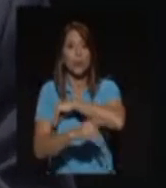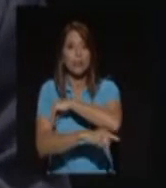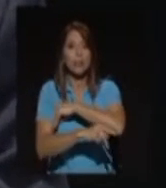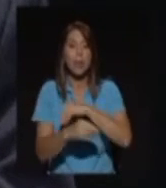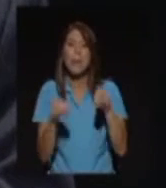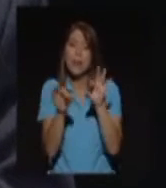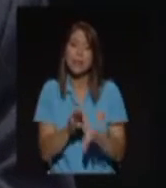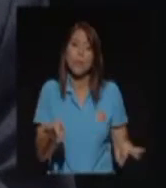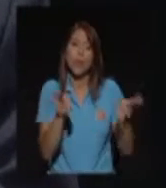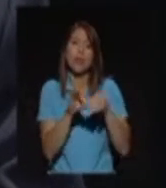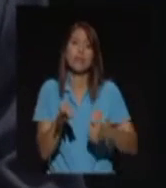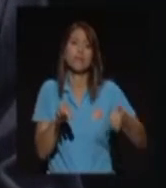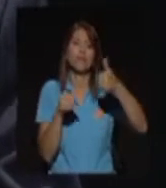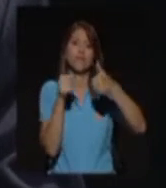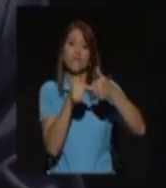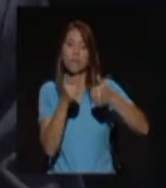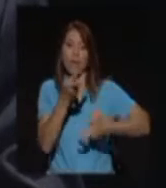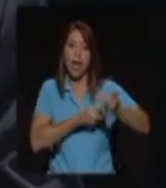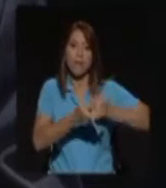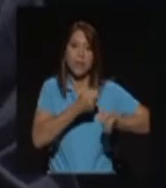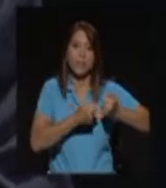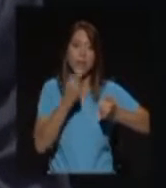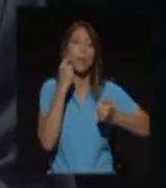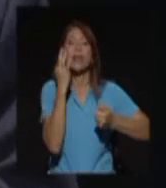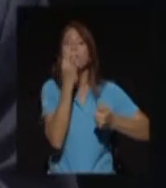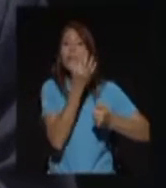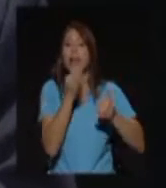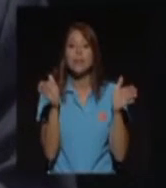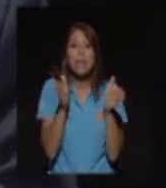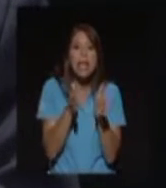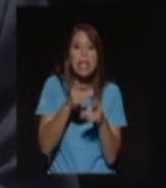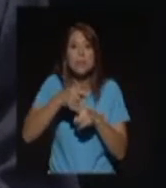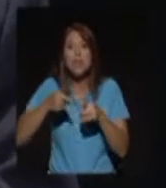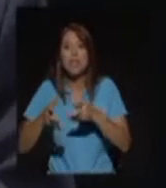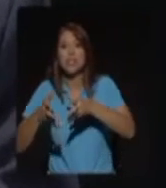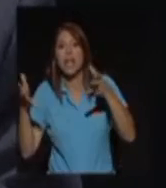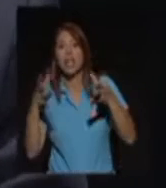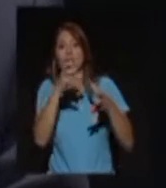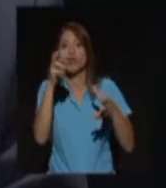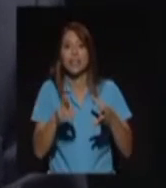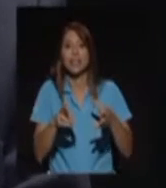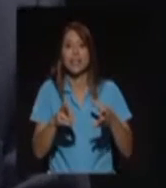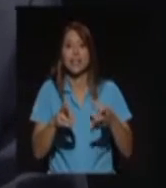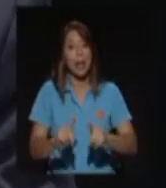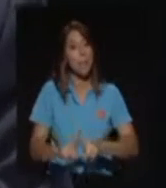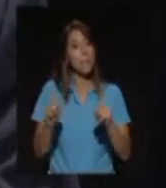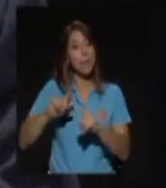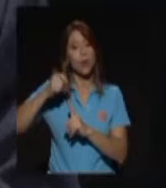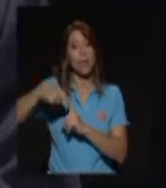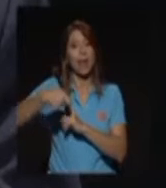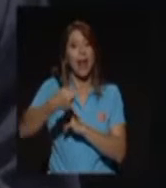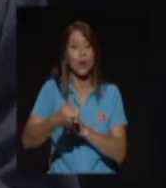café porque era en fincas pequeñas, medianas y grandes costarricenses, mientras que el banano era una economía